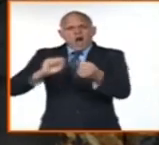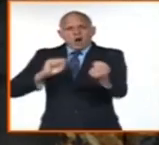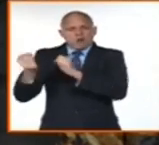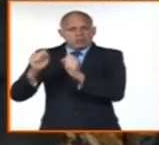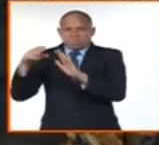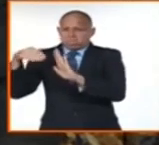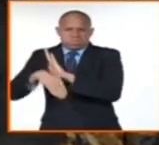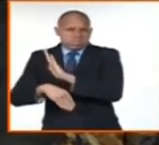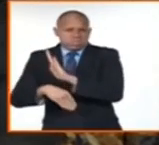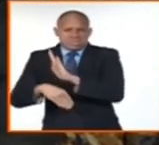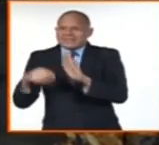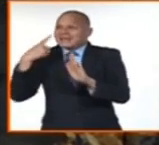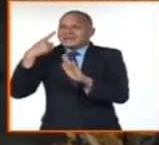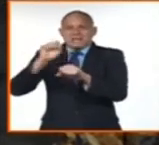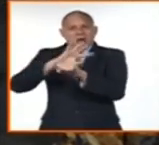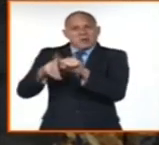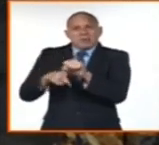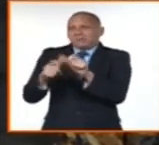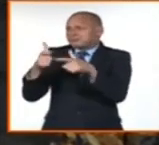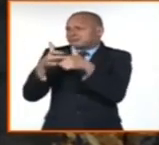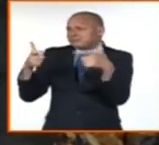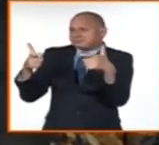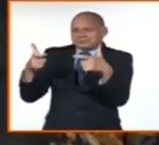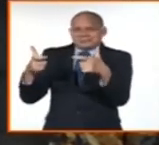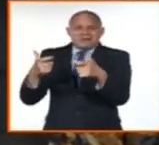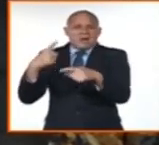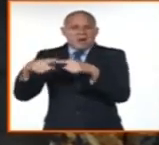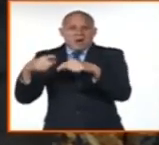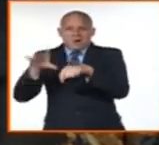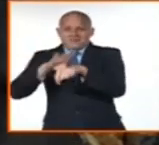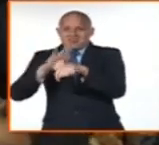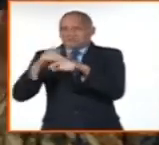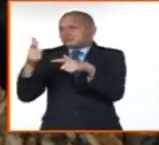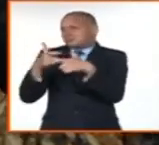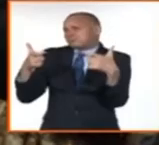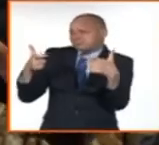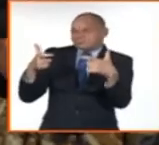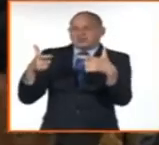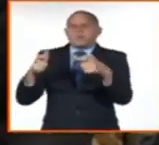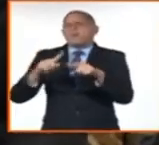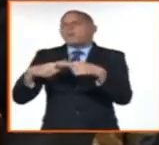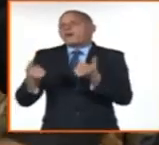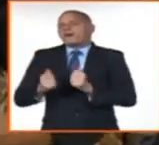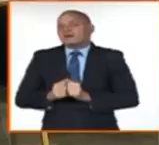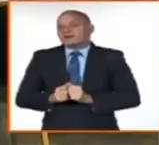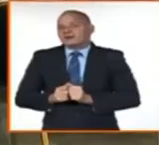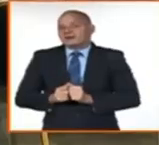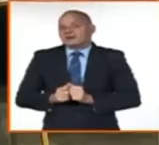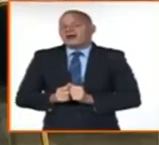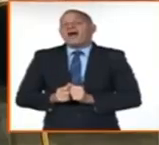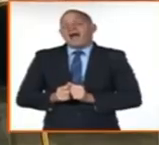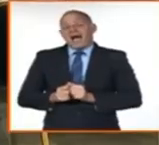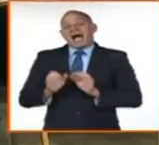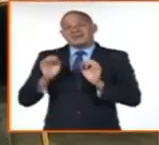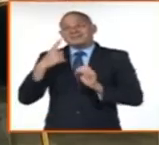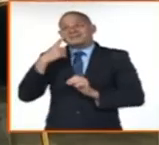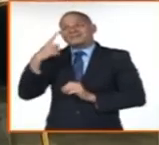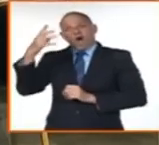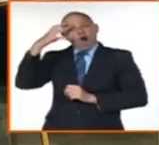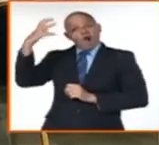atroz, sencillamente porque las políticas neoliberales no están en función del pueblo, están en función de los ricos. Y hay mucha